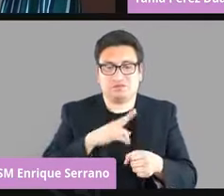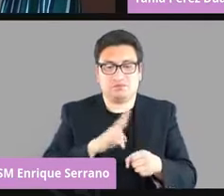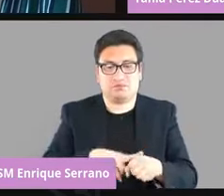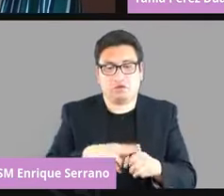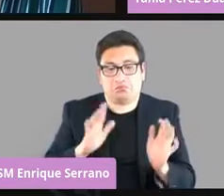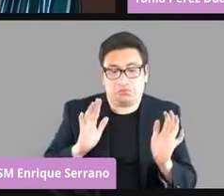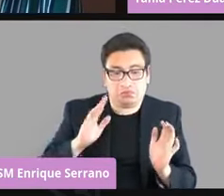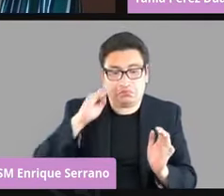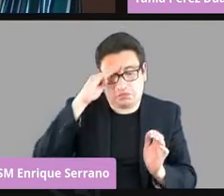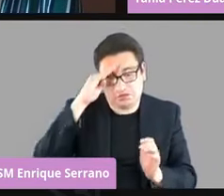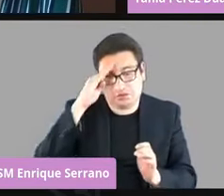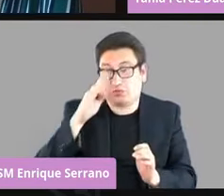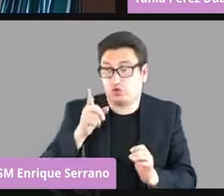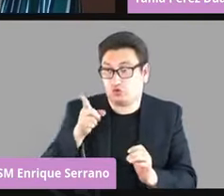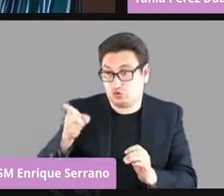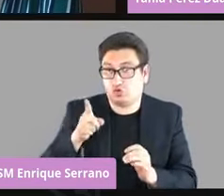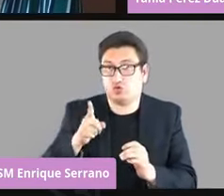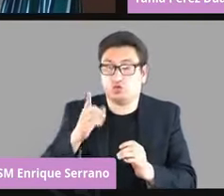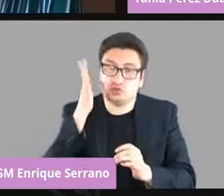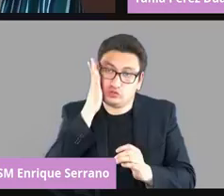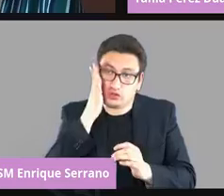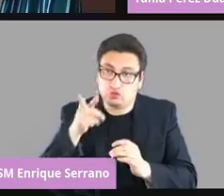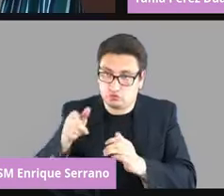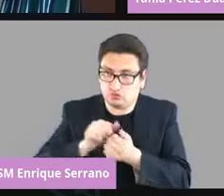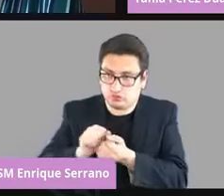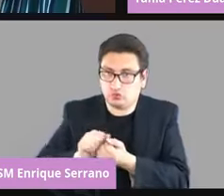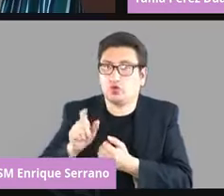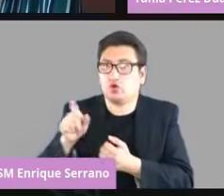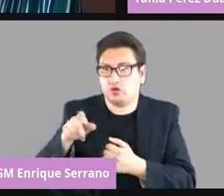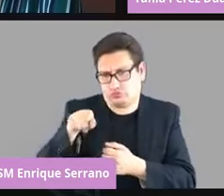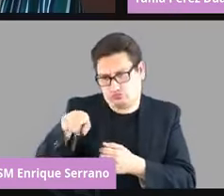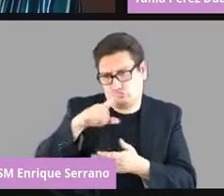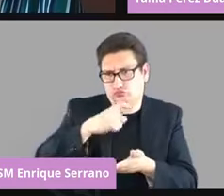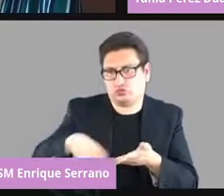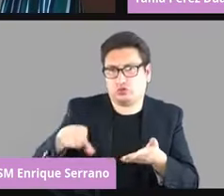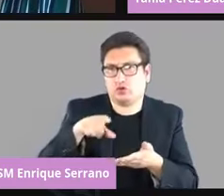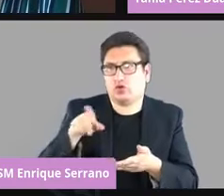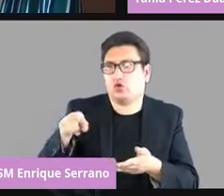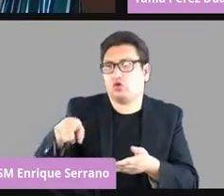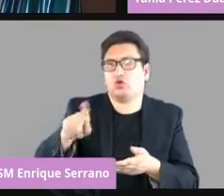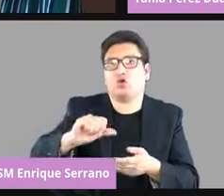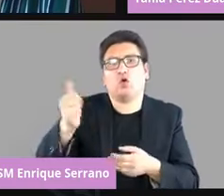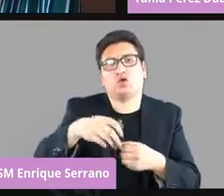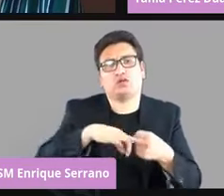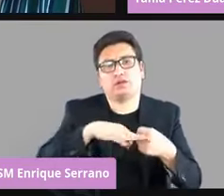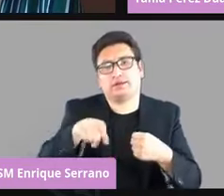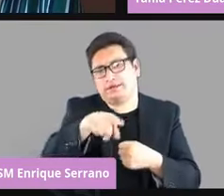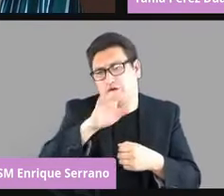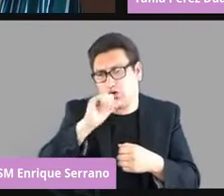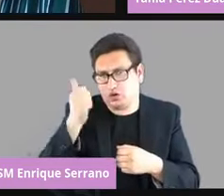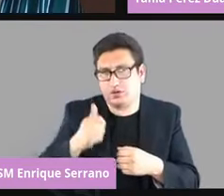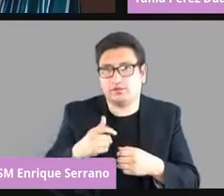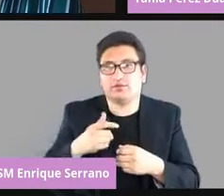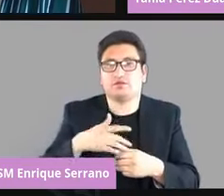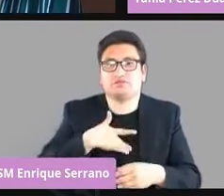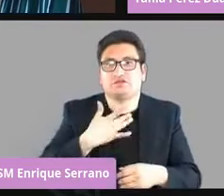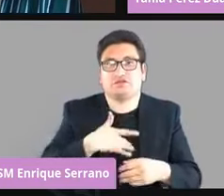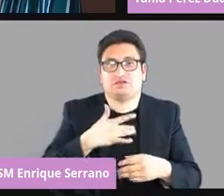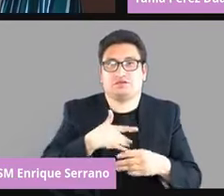pues, lava tu toalla o compra esto o tú agarra otra taza. Es contraintuitivo,